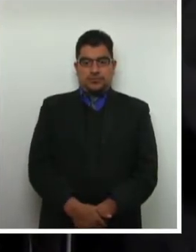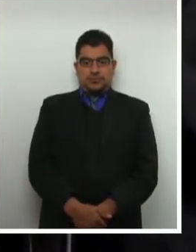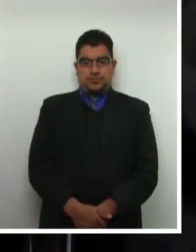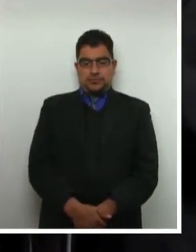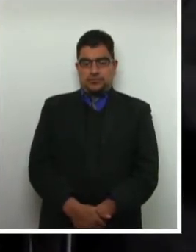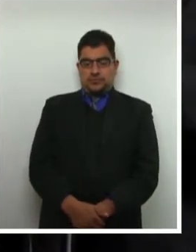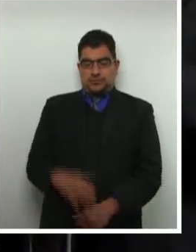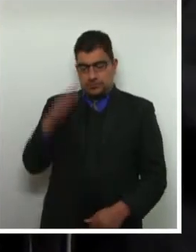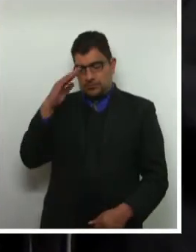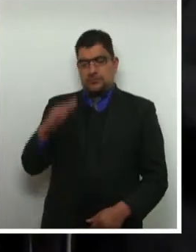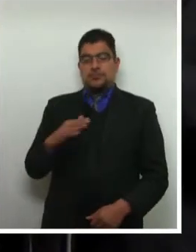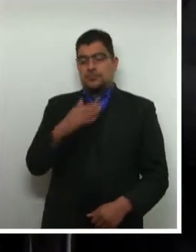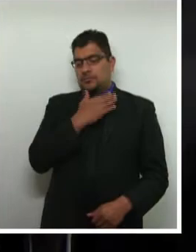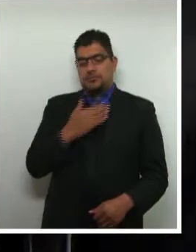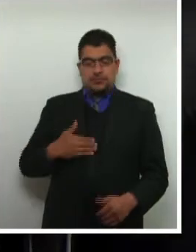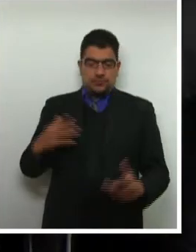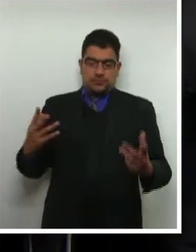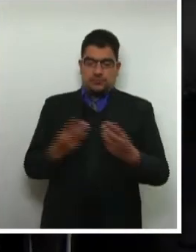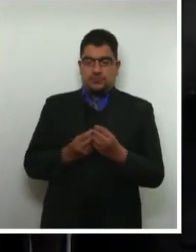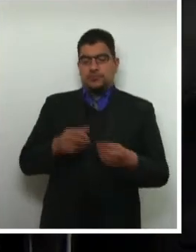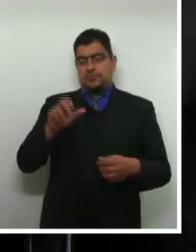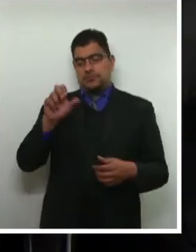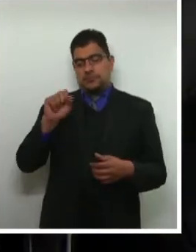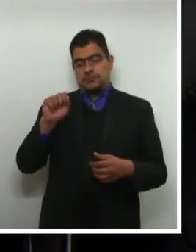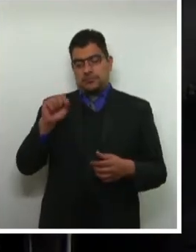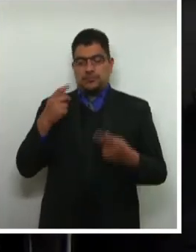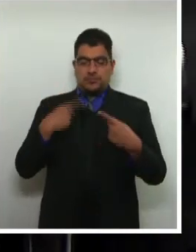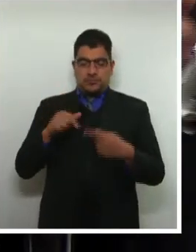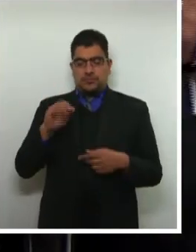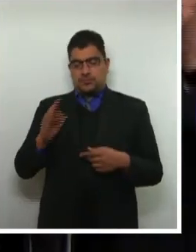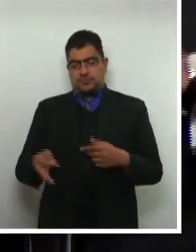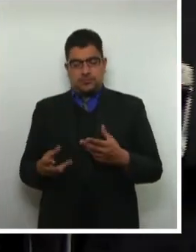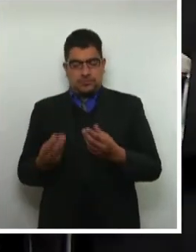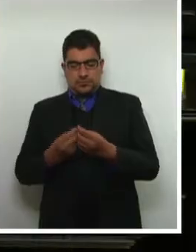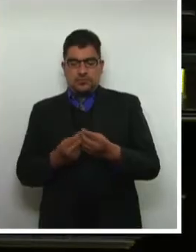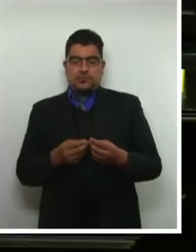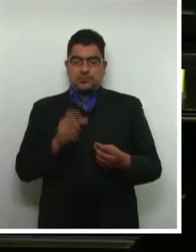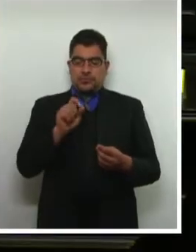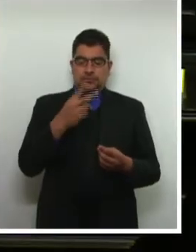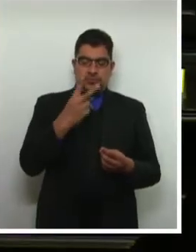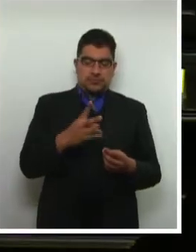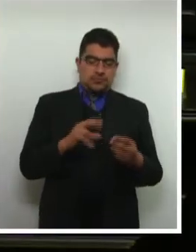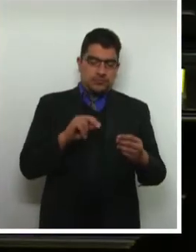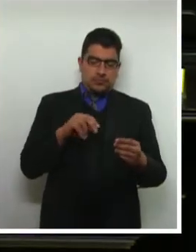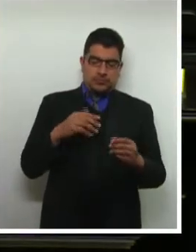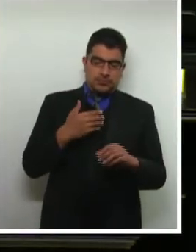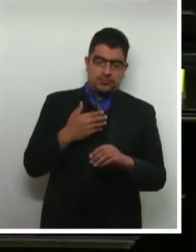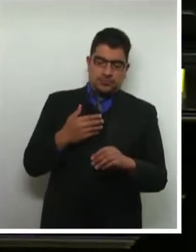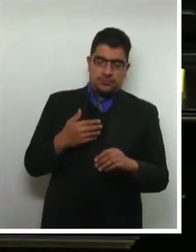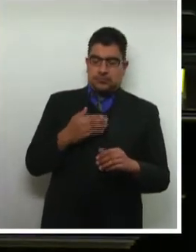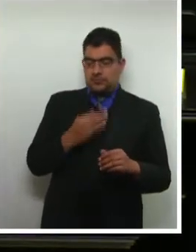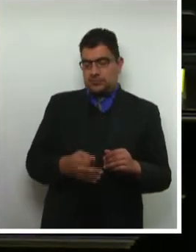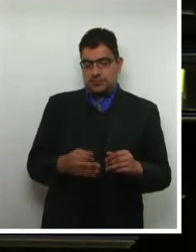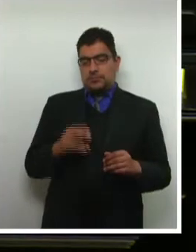Señor presidente, se emitieron 60 votos en pro, 22 en contra y 0 abstenciones.